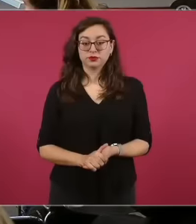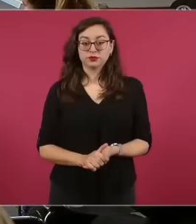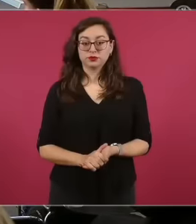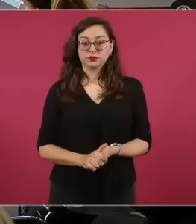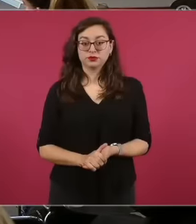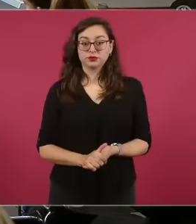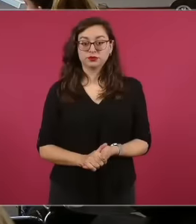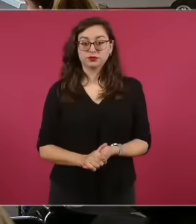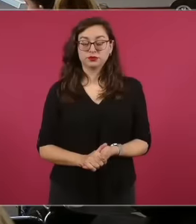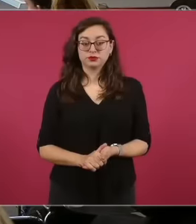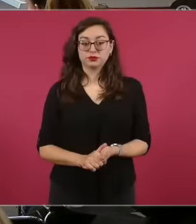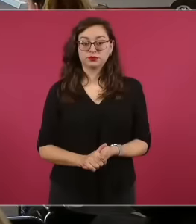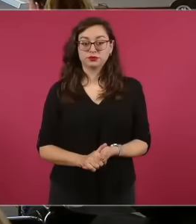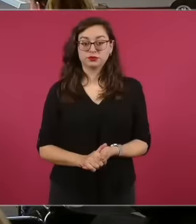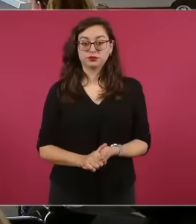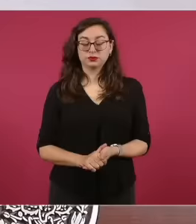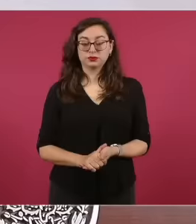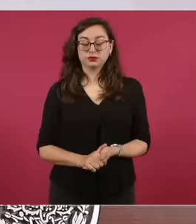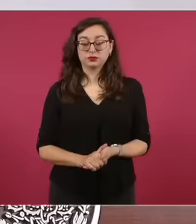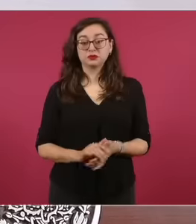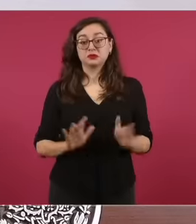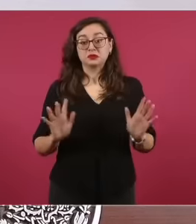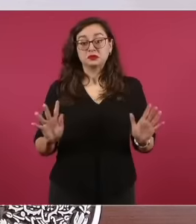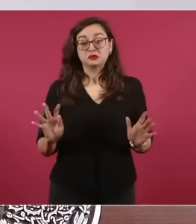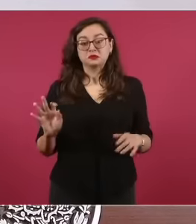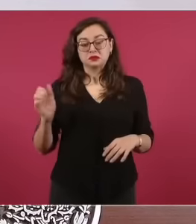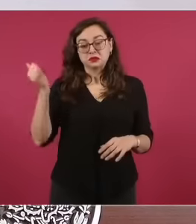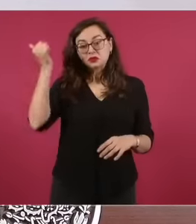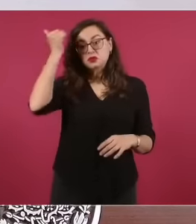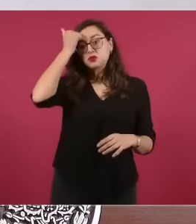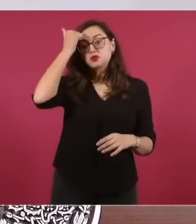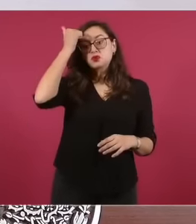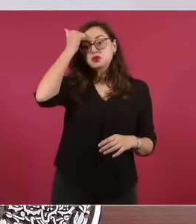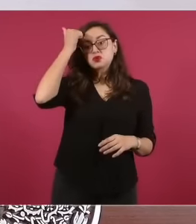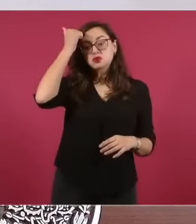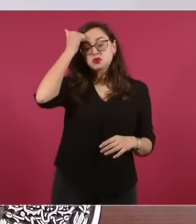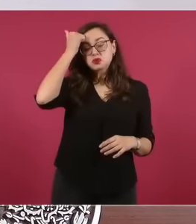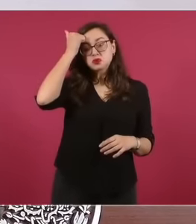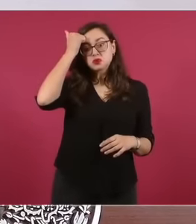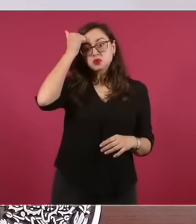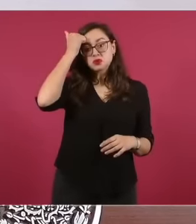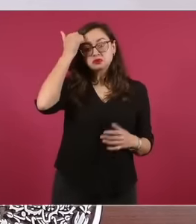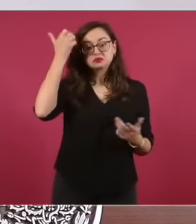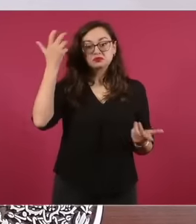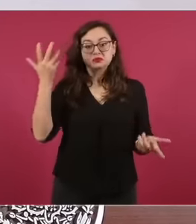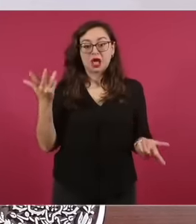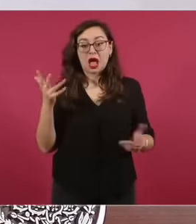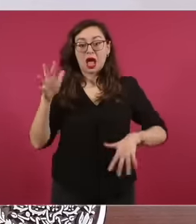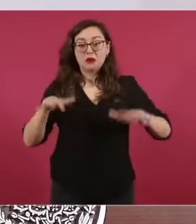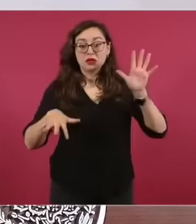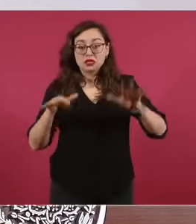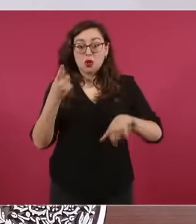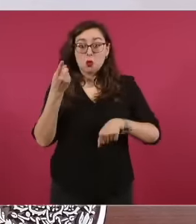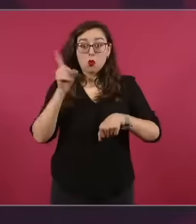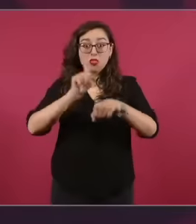Y digo, tocó madera, ¿no? Pero se recupera.